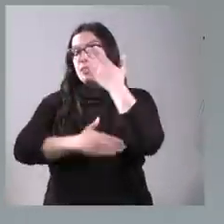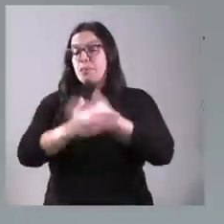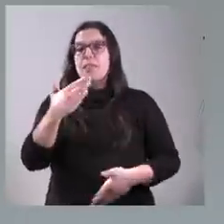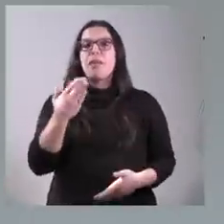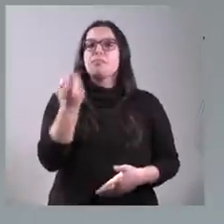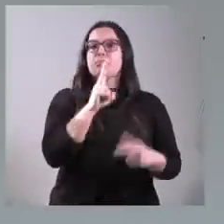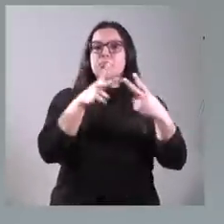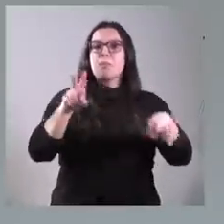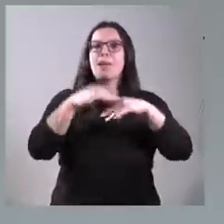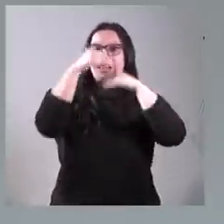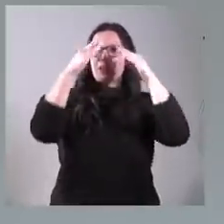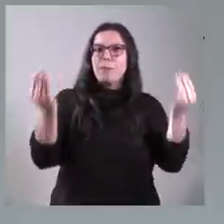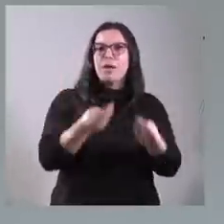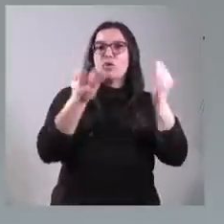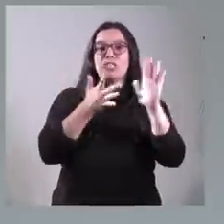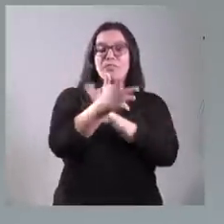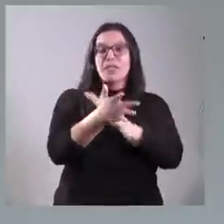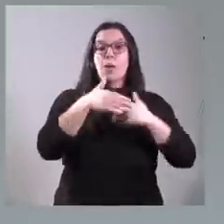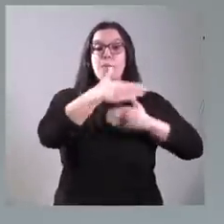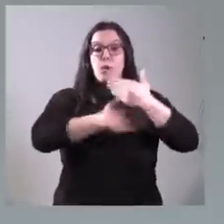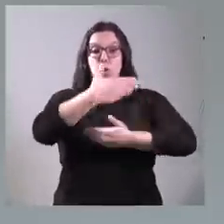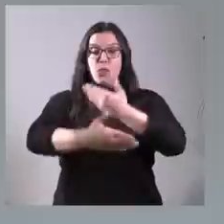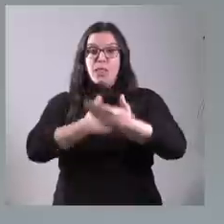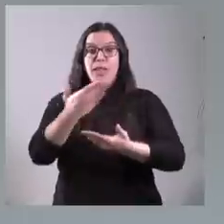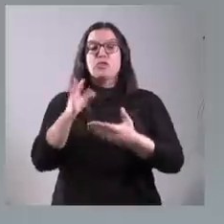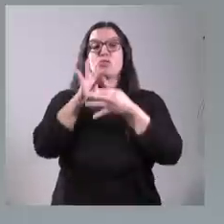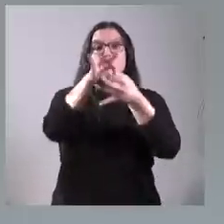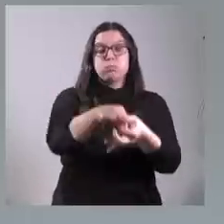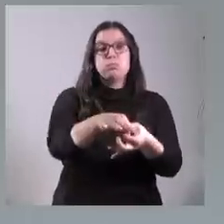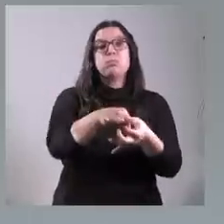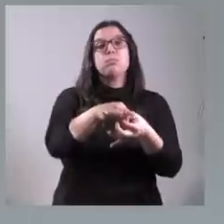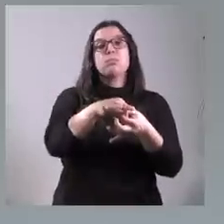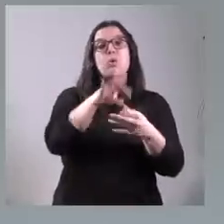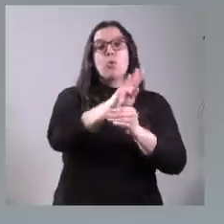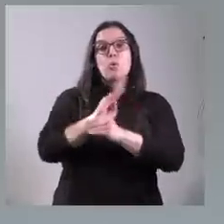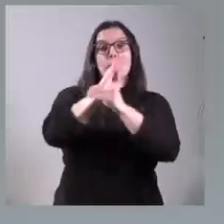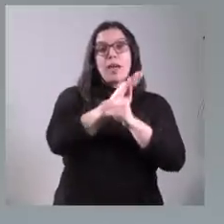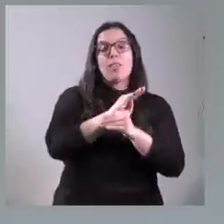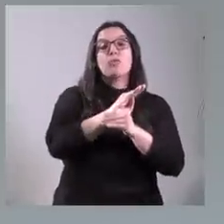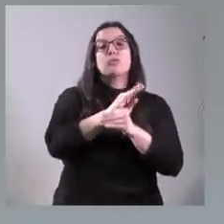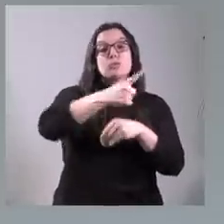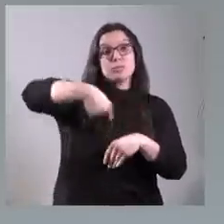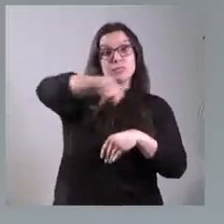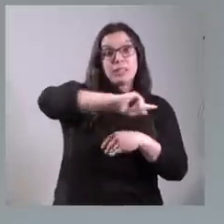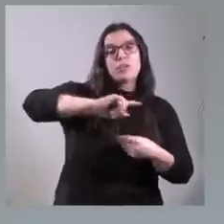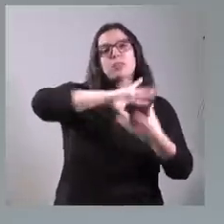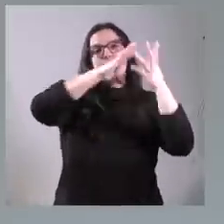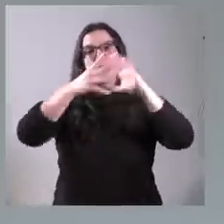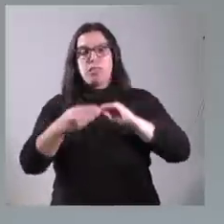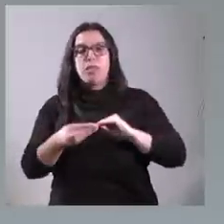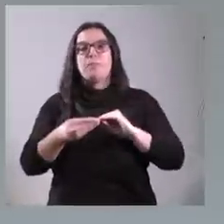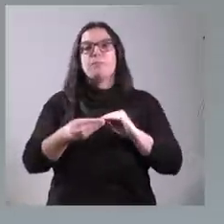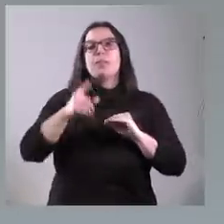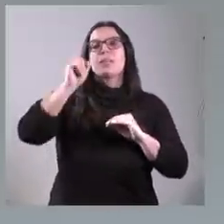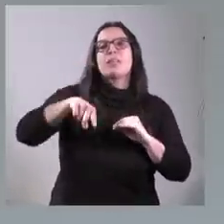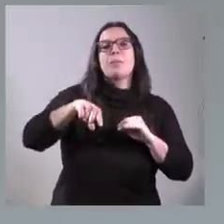atención hablamos de la digitalización de los procesos asociados a los cuidados de personas mayores las personas de discapacidad a la implantación de